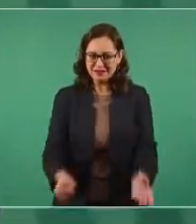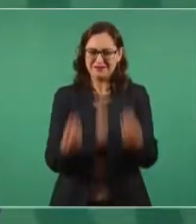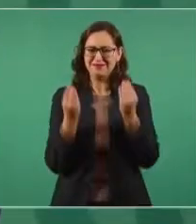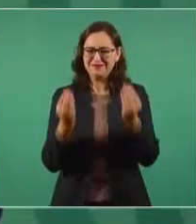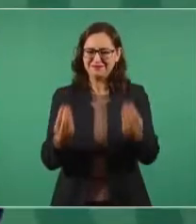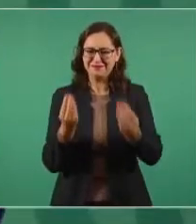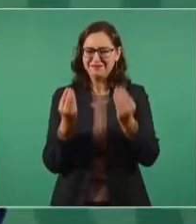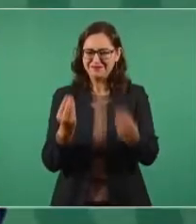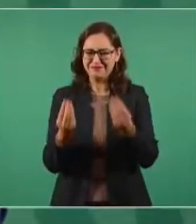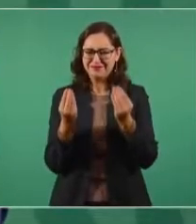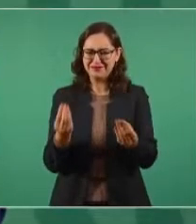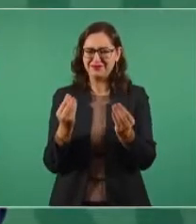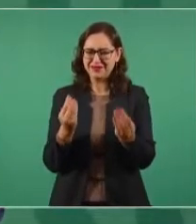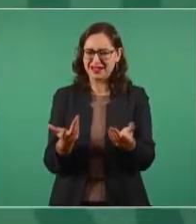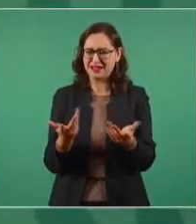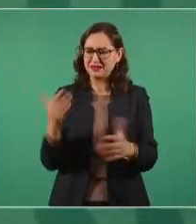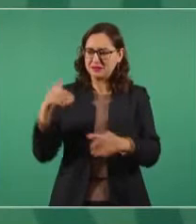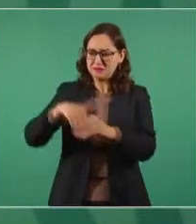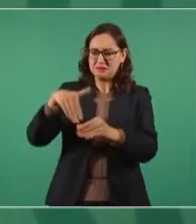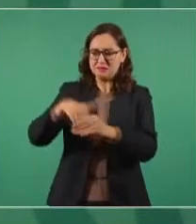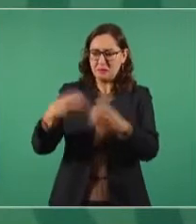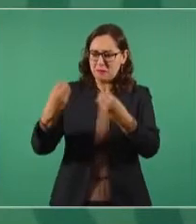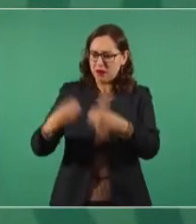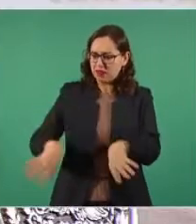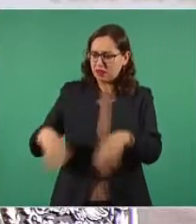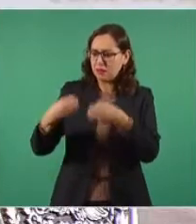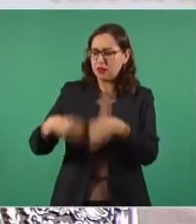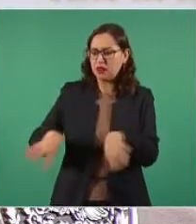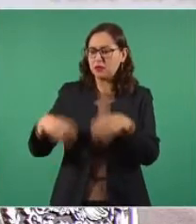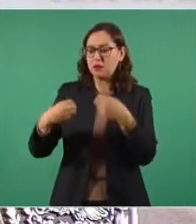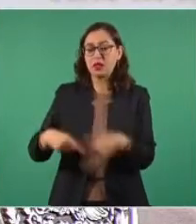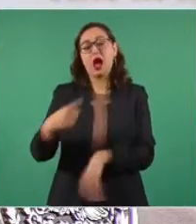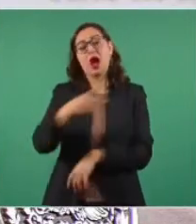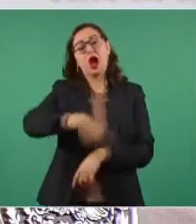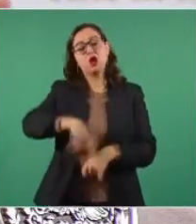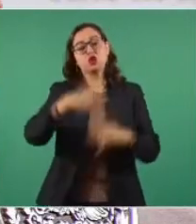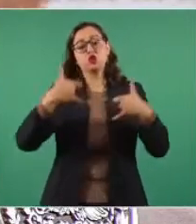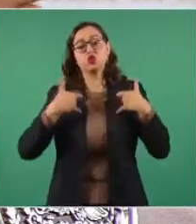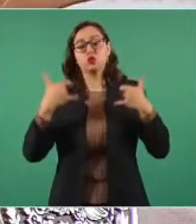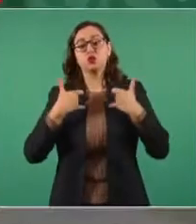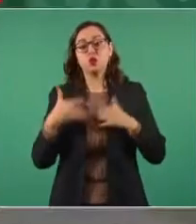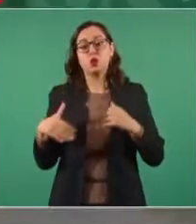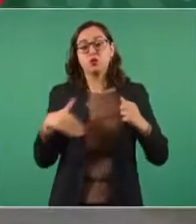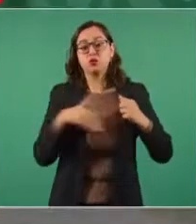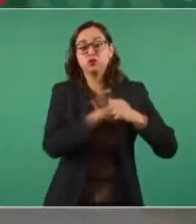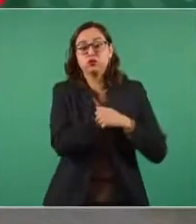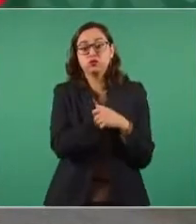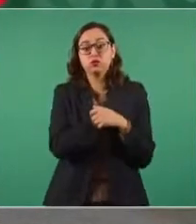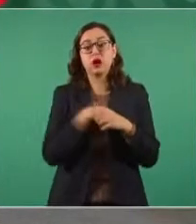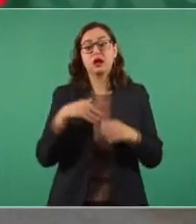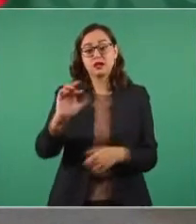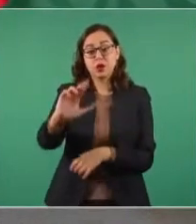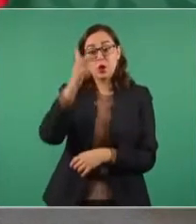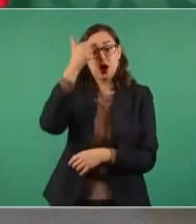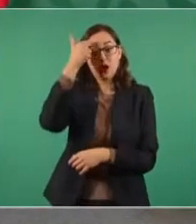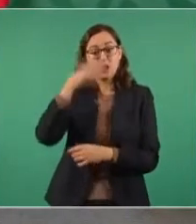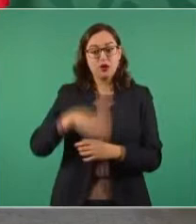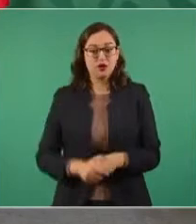soles que se guardarán los jóvenes para tenerlas de recuerdo